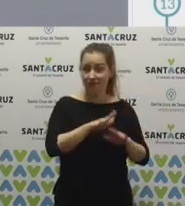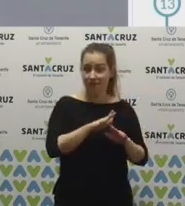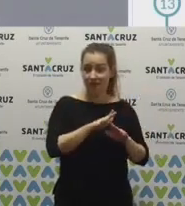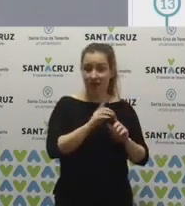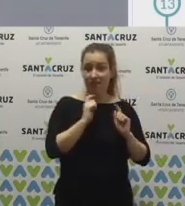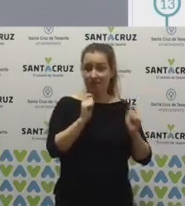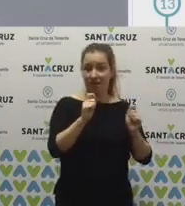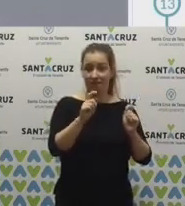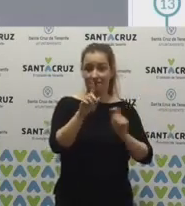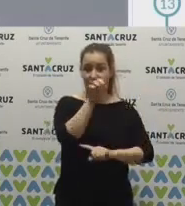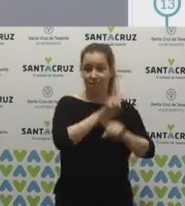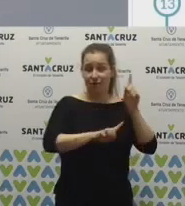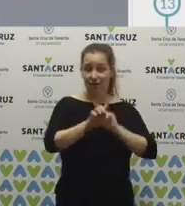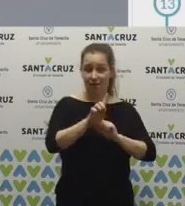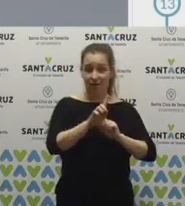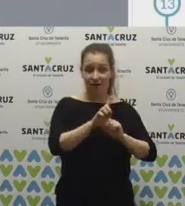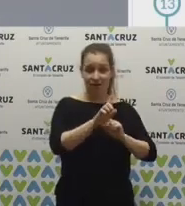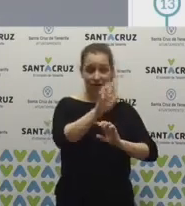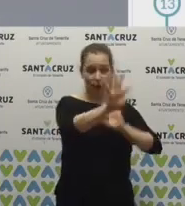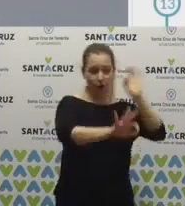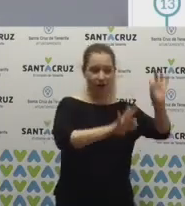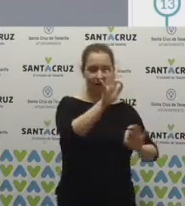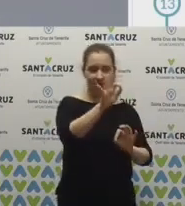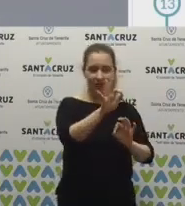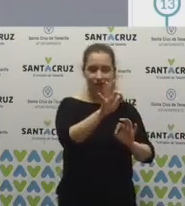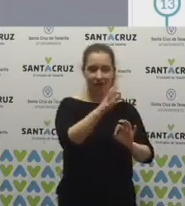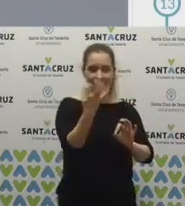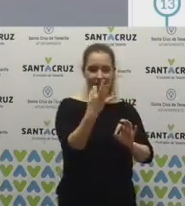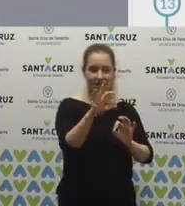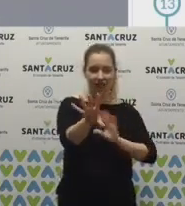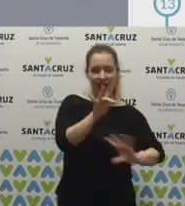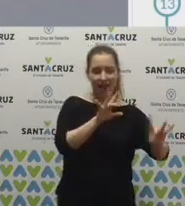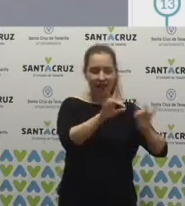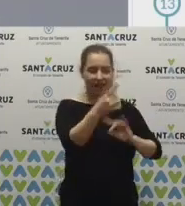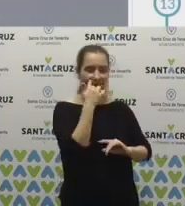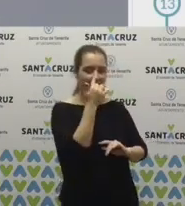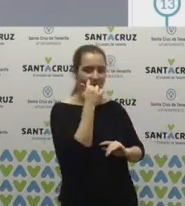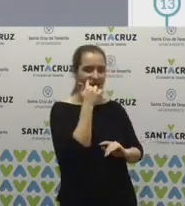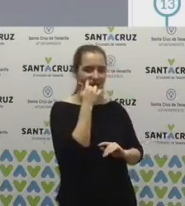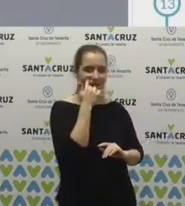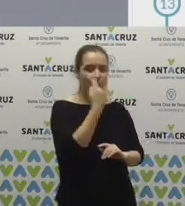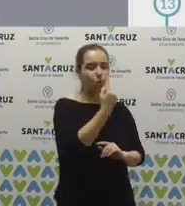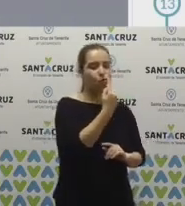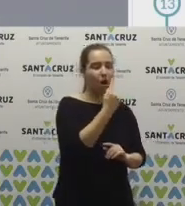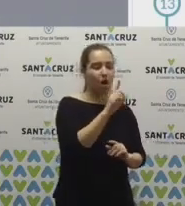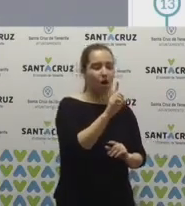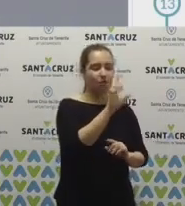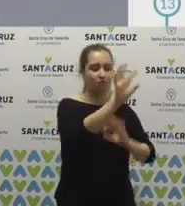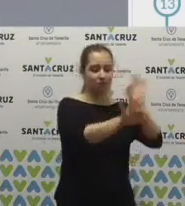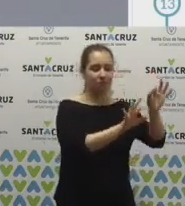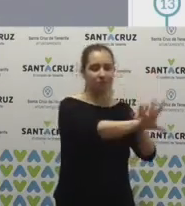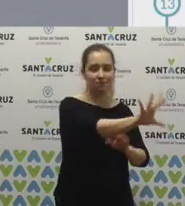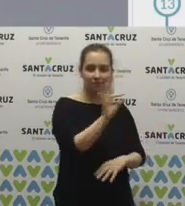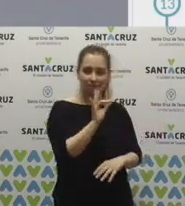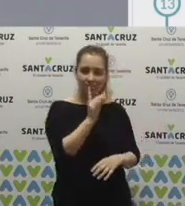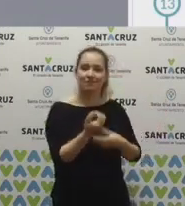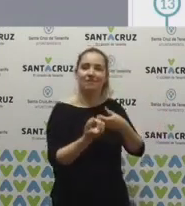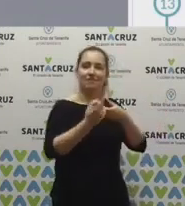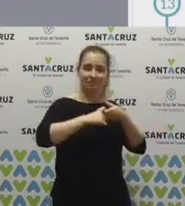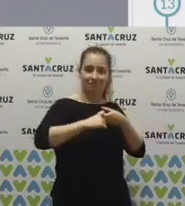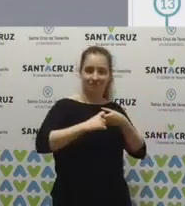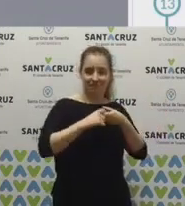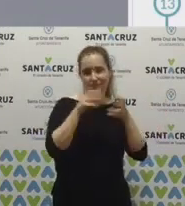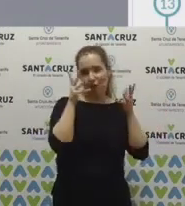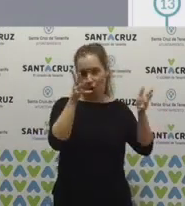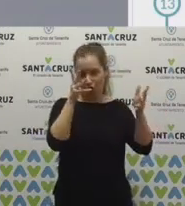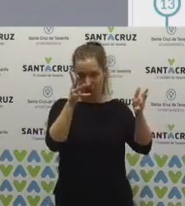tienen que elegirse entre ellos para ver cuáles de esas organizaciones empresariales o colegios profesionales forman parte